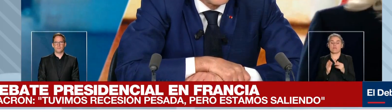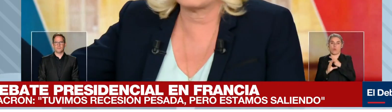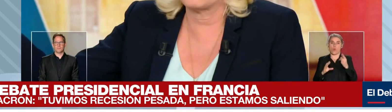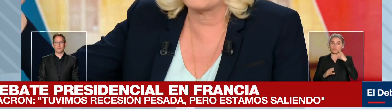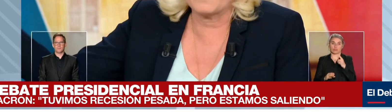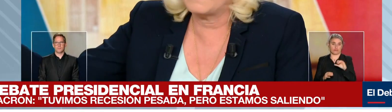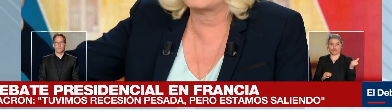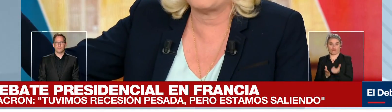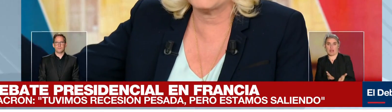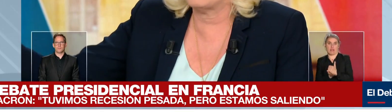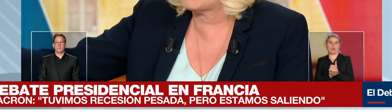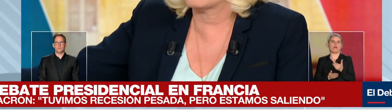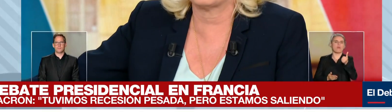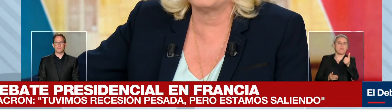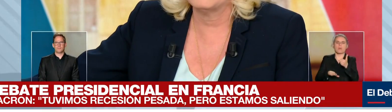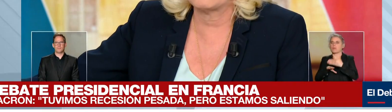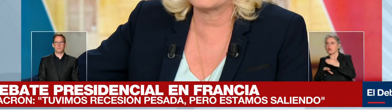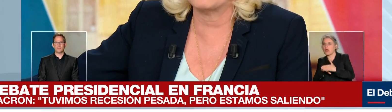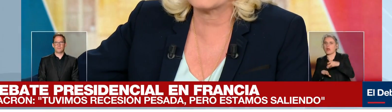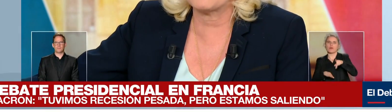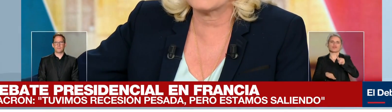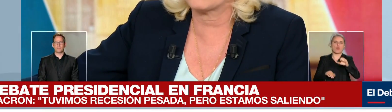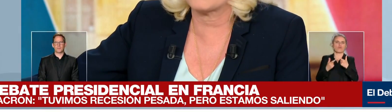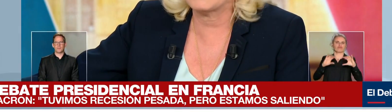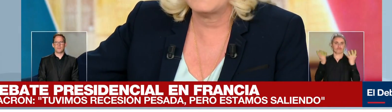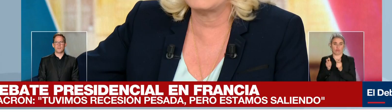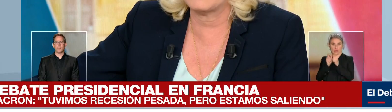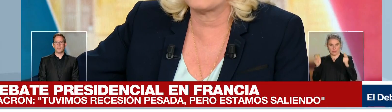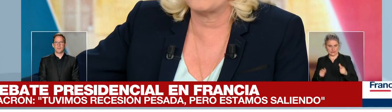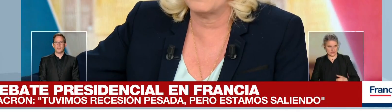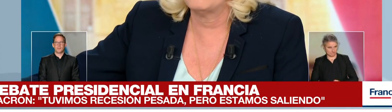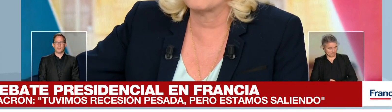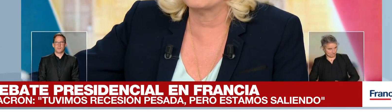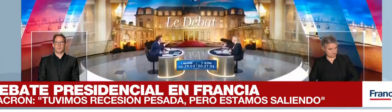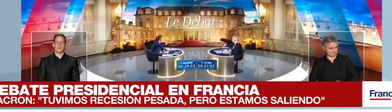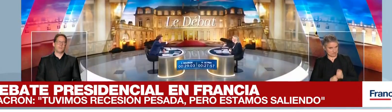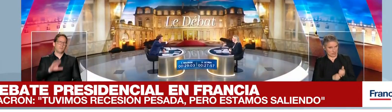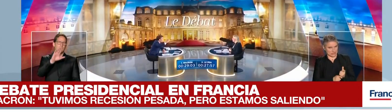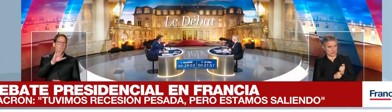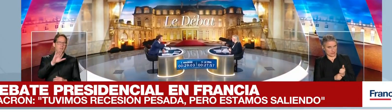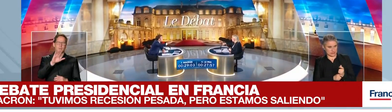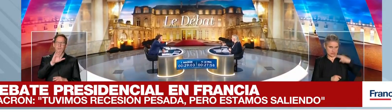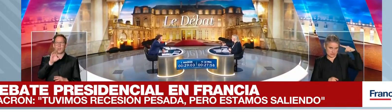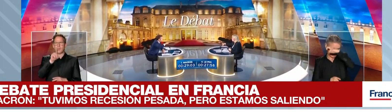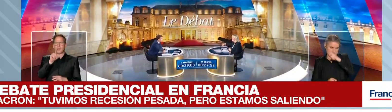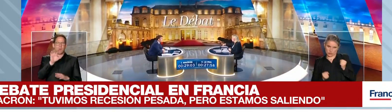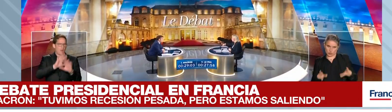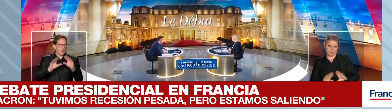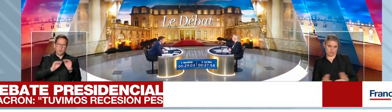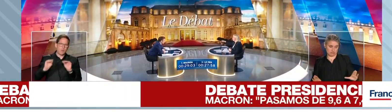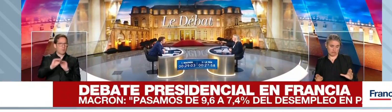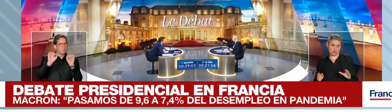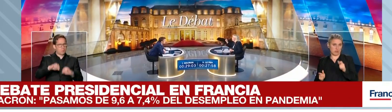asalariado. Usted hizo préstamos para que las empresas los